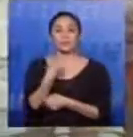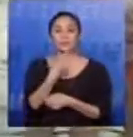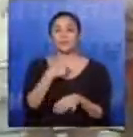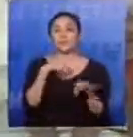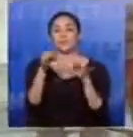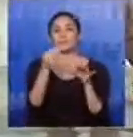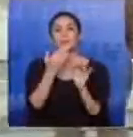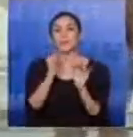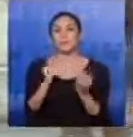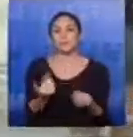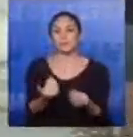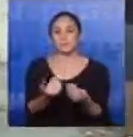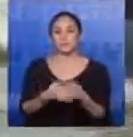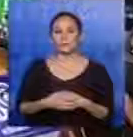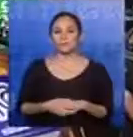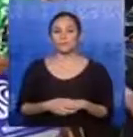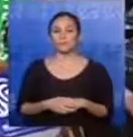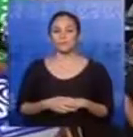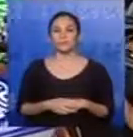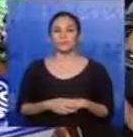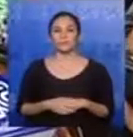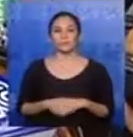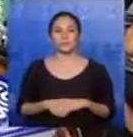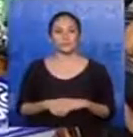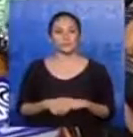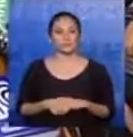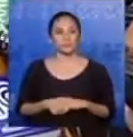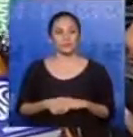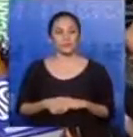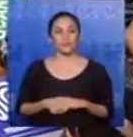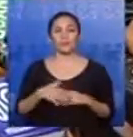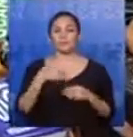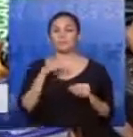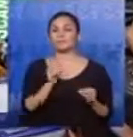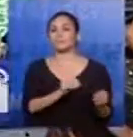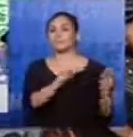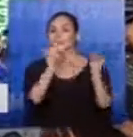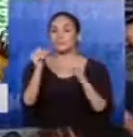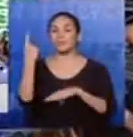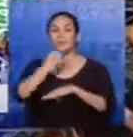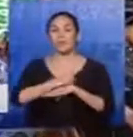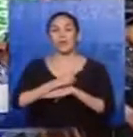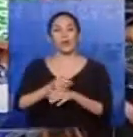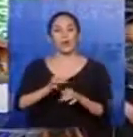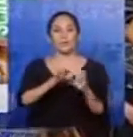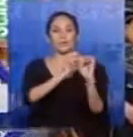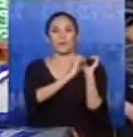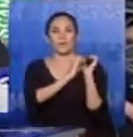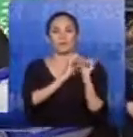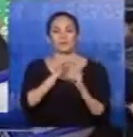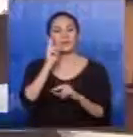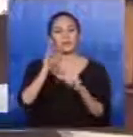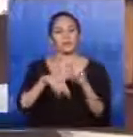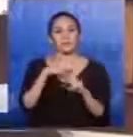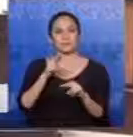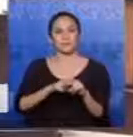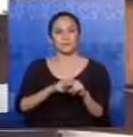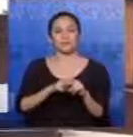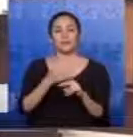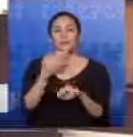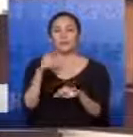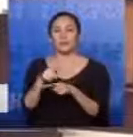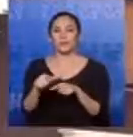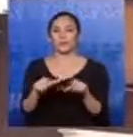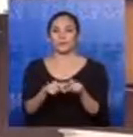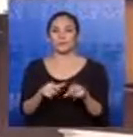cómo quedarán los feriados locales. Es mandatorio el traslado para los días de descanso obligatorios, tanto nacionales como locales.